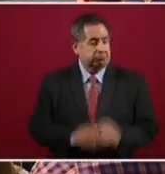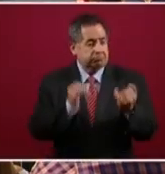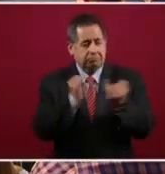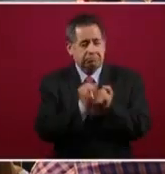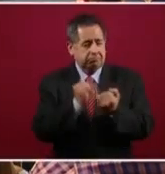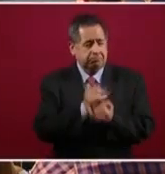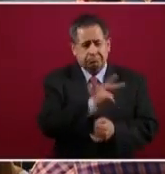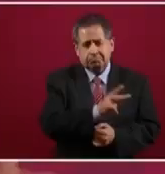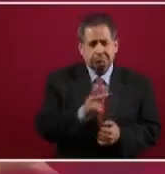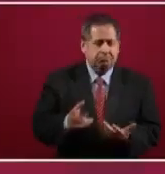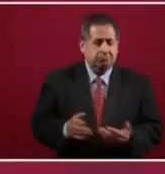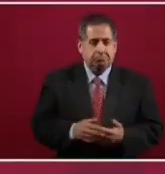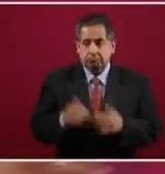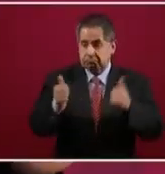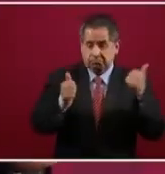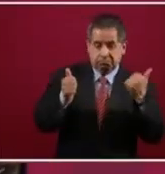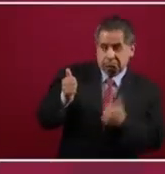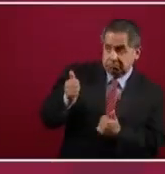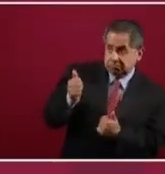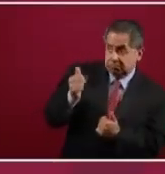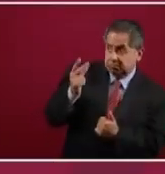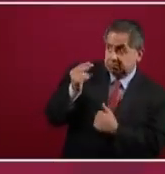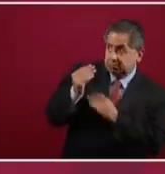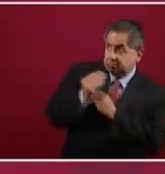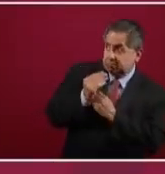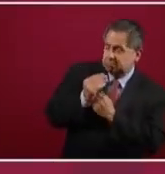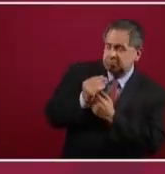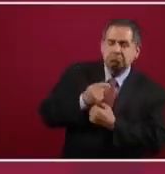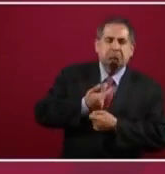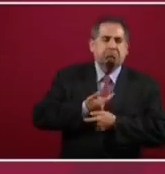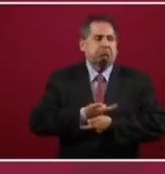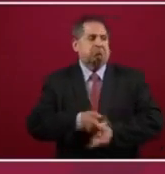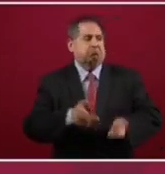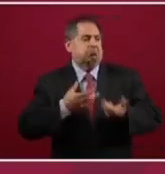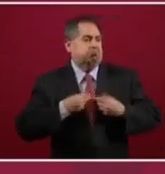Entonces el subalterno puede hacer lo que quiera.